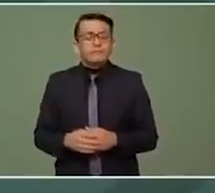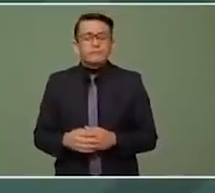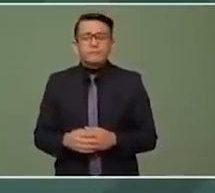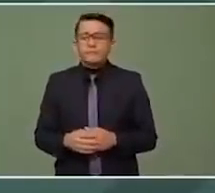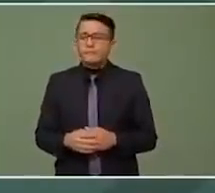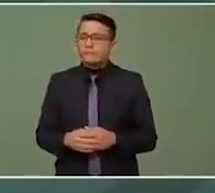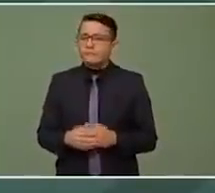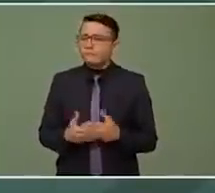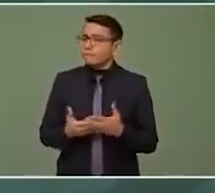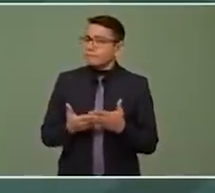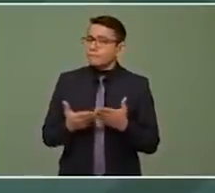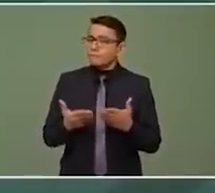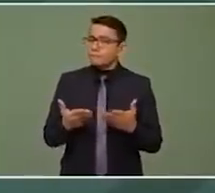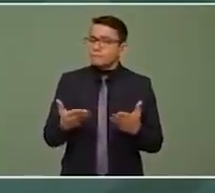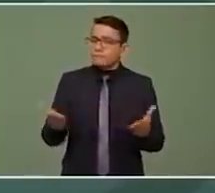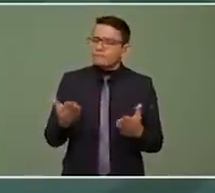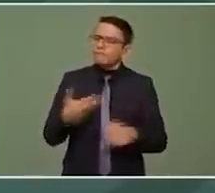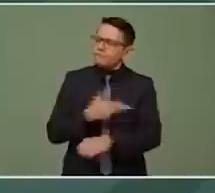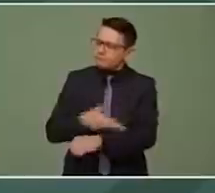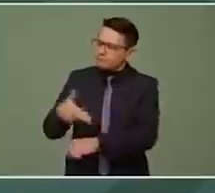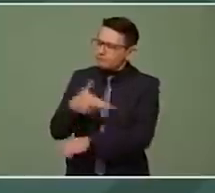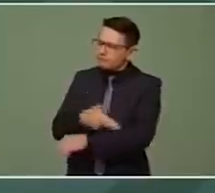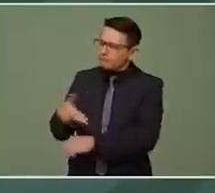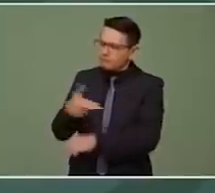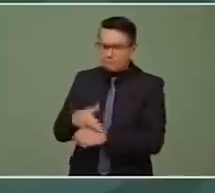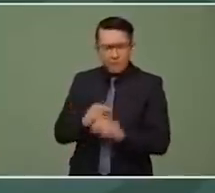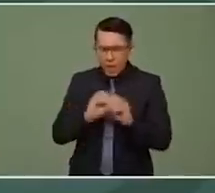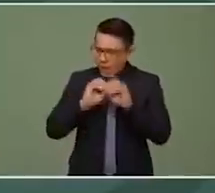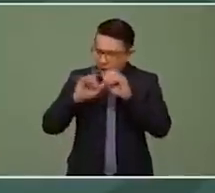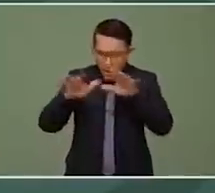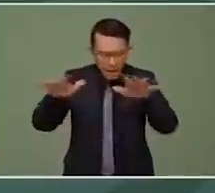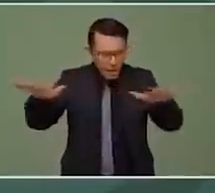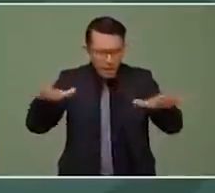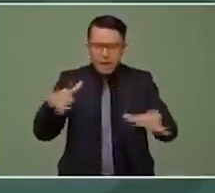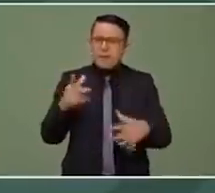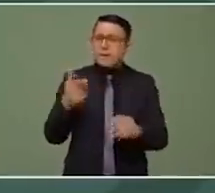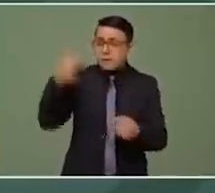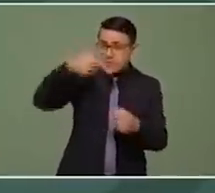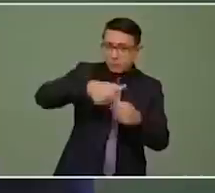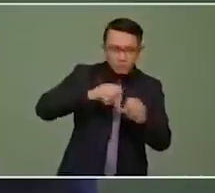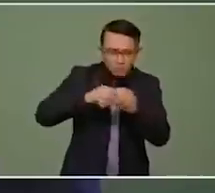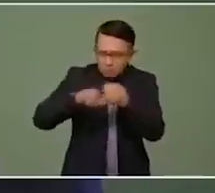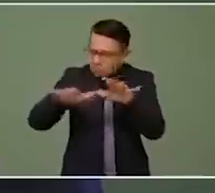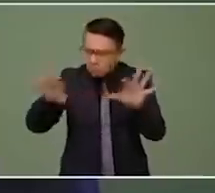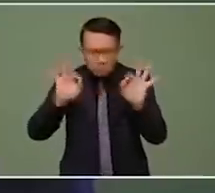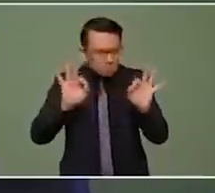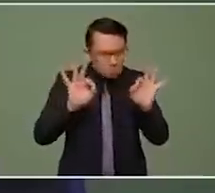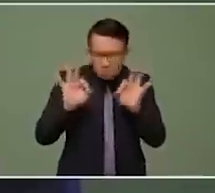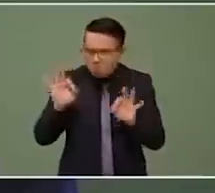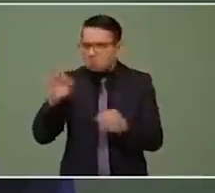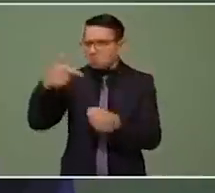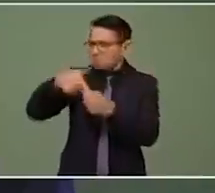ya se resolvió el problema del abasto está